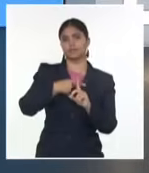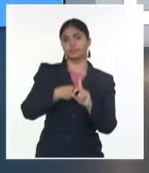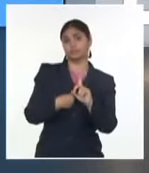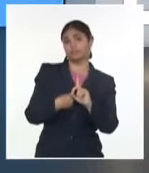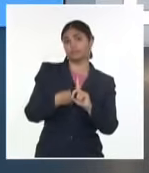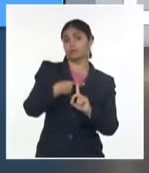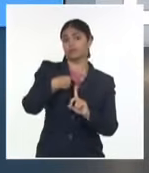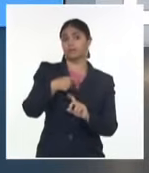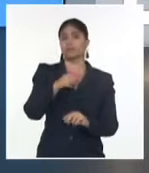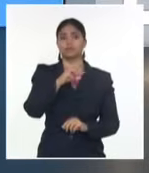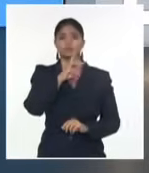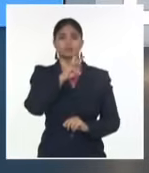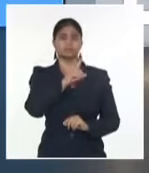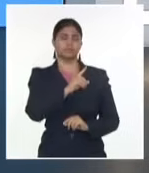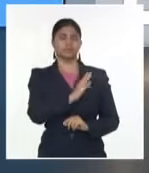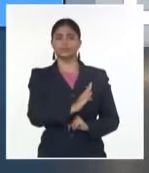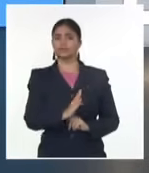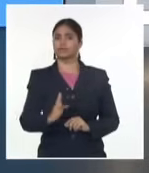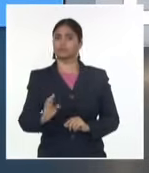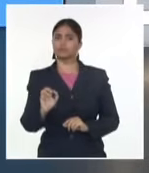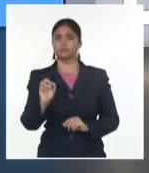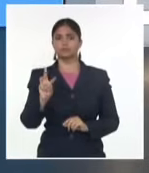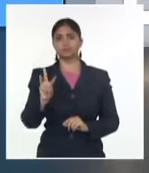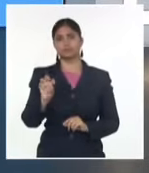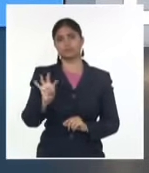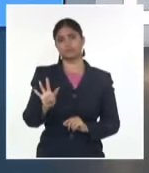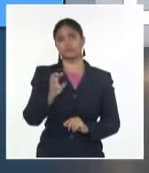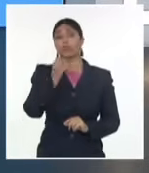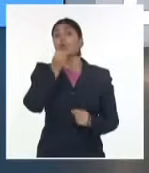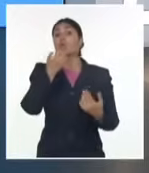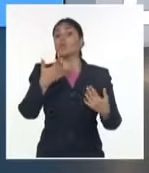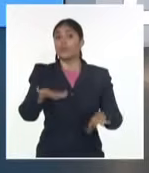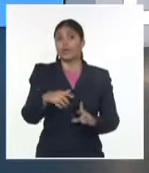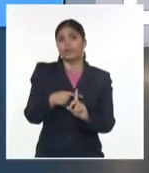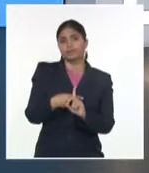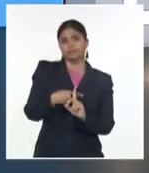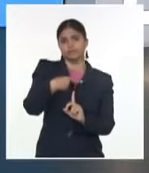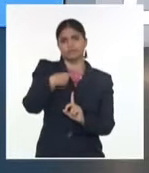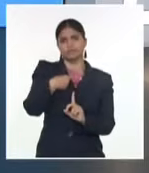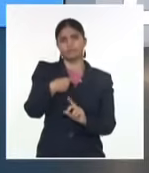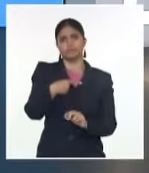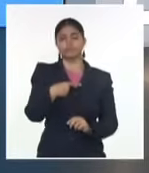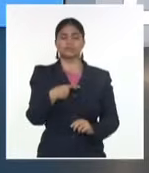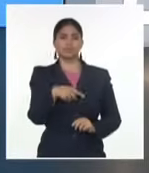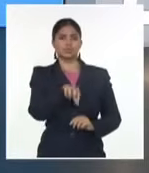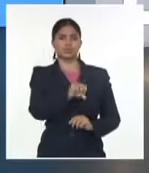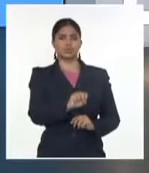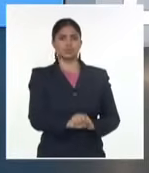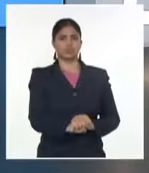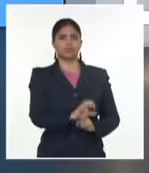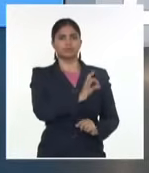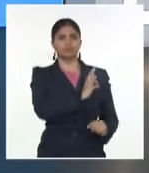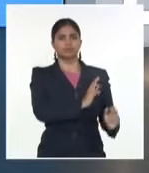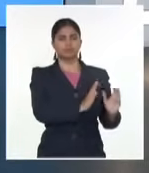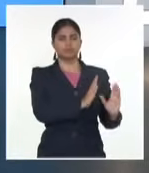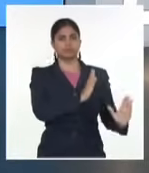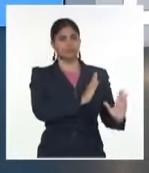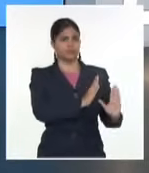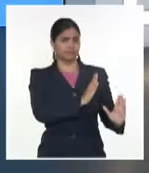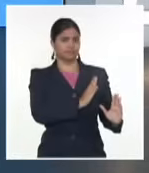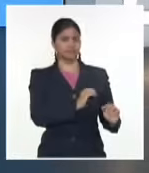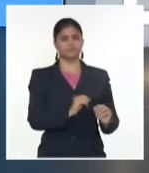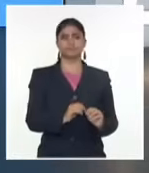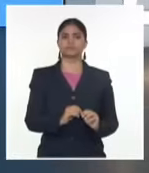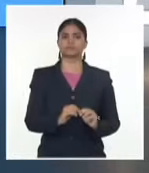los 31 y hasta 34 grados, puede haber valores superiores, sobre todo en zonas del interior y el sur de la parte oriental del país. Y para la noche